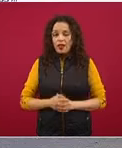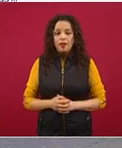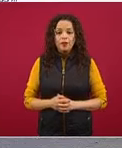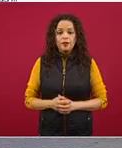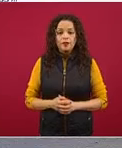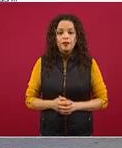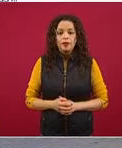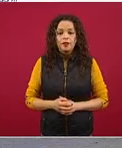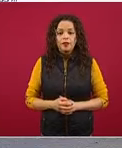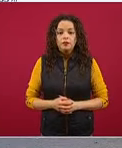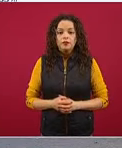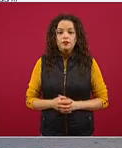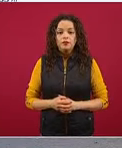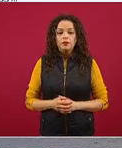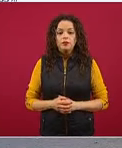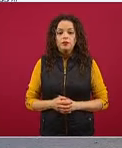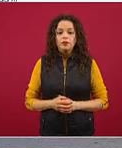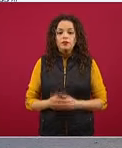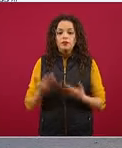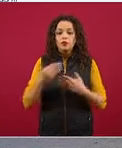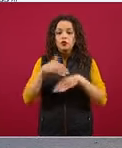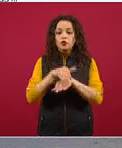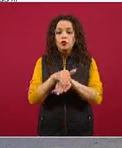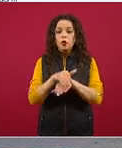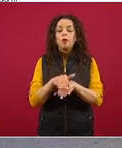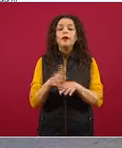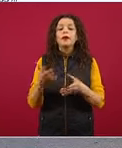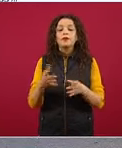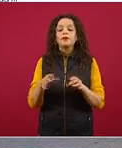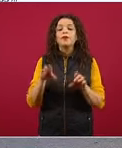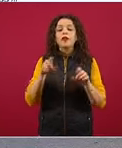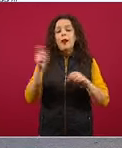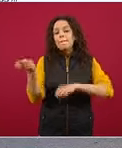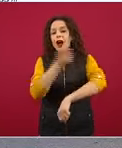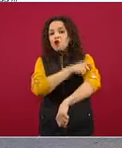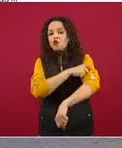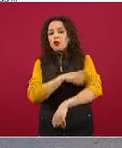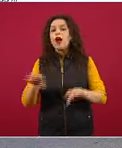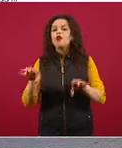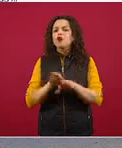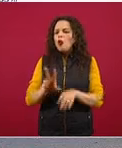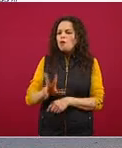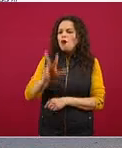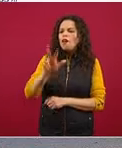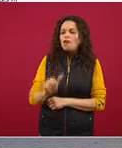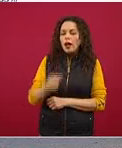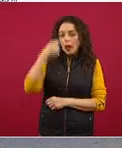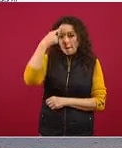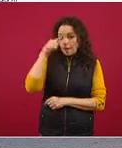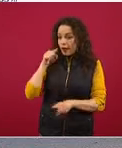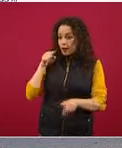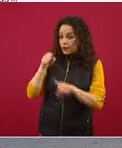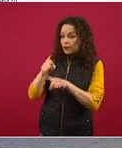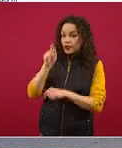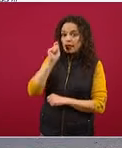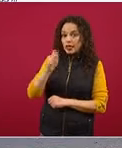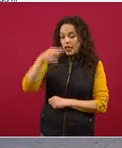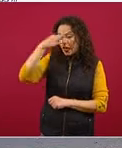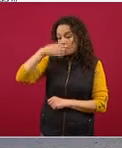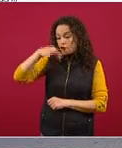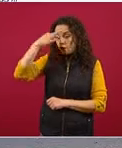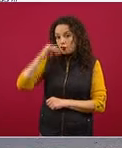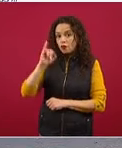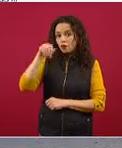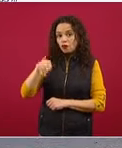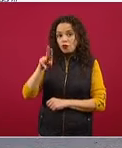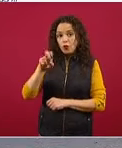Sobre el avance de la vacunación contra influenza estacional, tenemos un avance